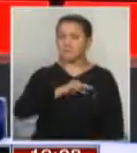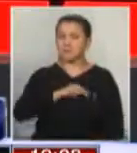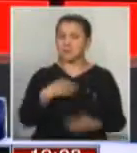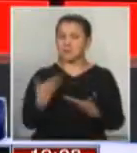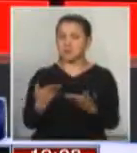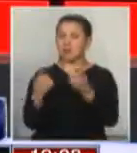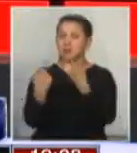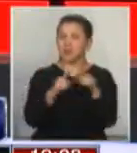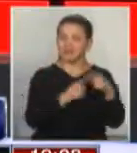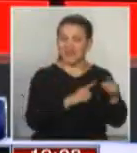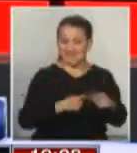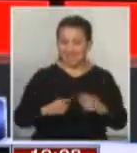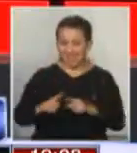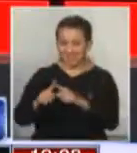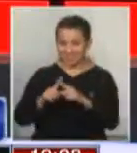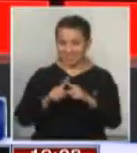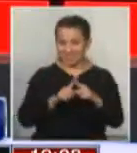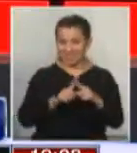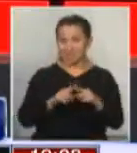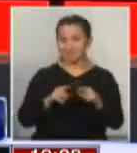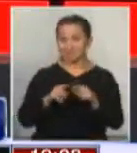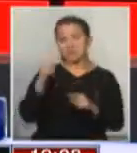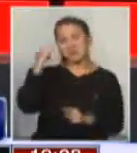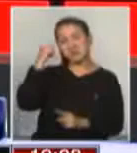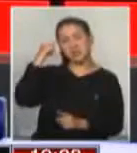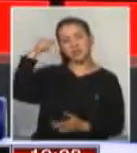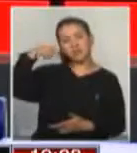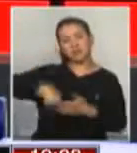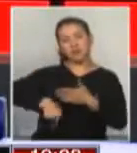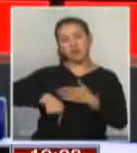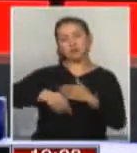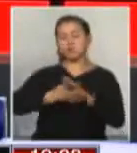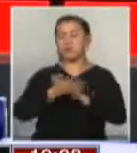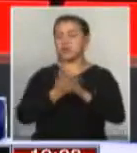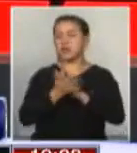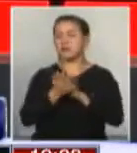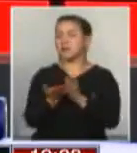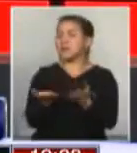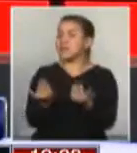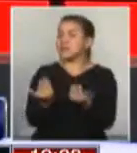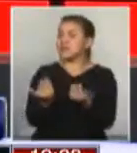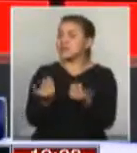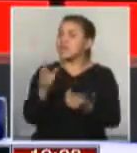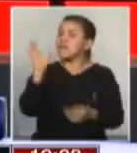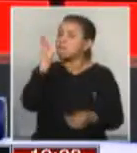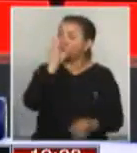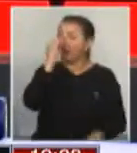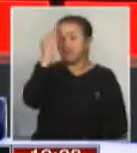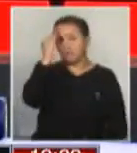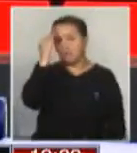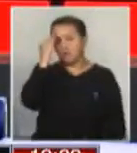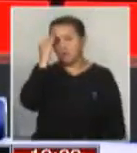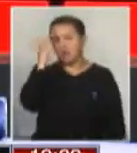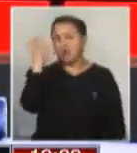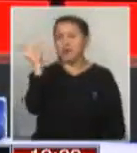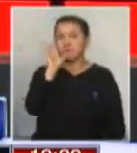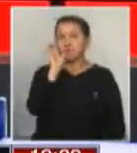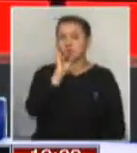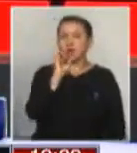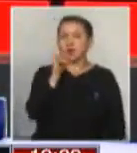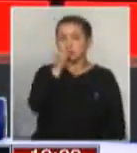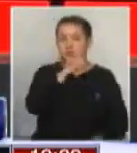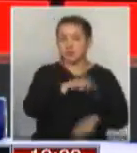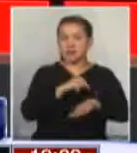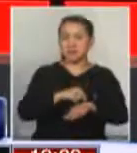diversidad y pensando en el telón de fondo en lo que tú me señalas en esta necesidad siempre de buscar la memoria de los tiempos